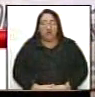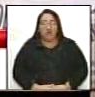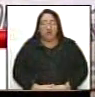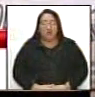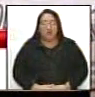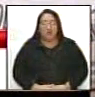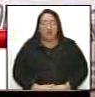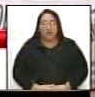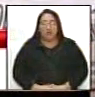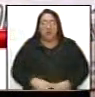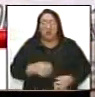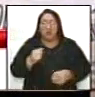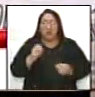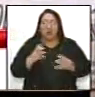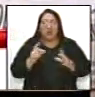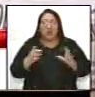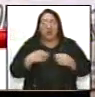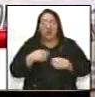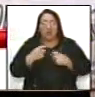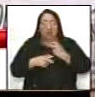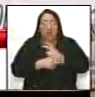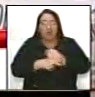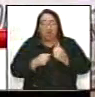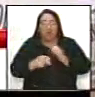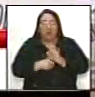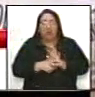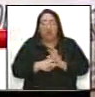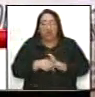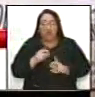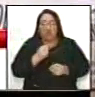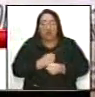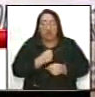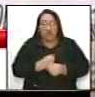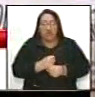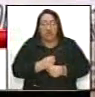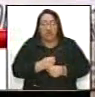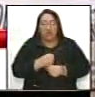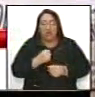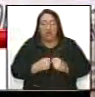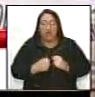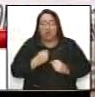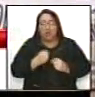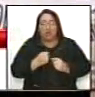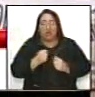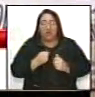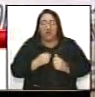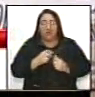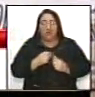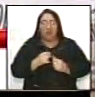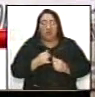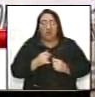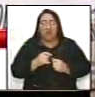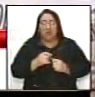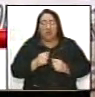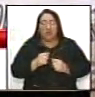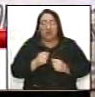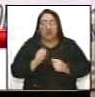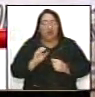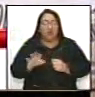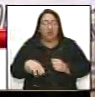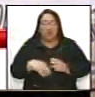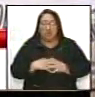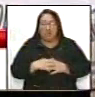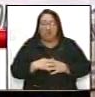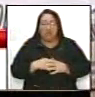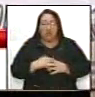venezolanos de buena voluntad, aquellos que vienen a trabajar, aquellos que vienen corriendo de la dictadura, del hambre, de la miseria,